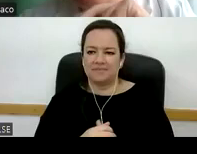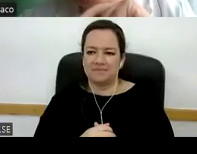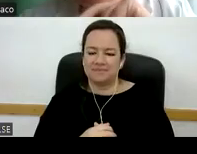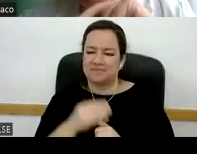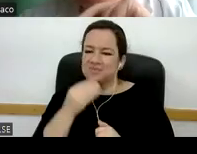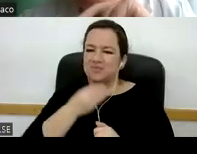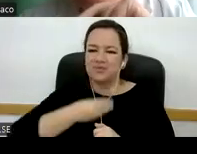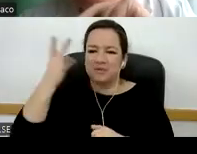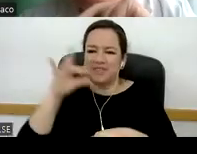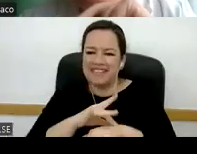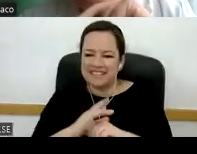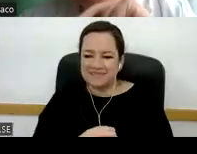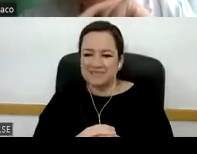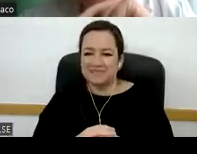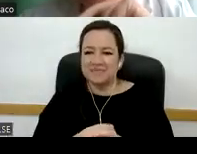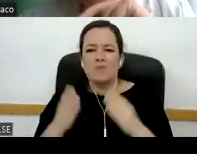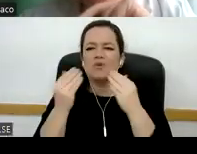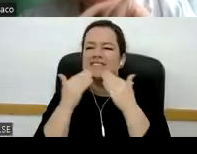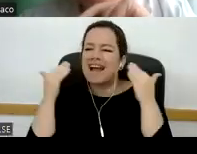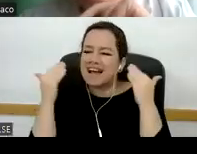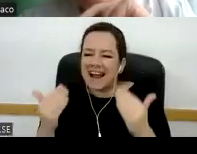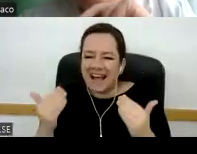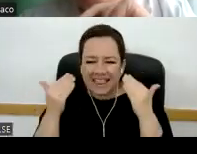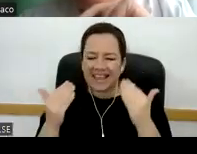Fantástico, doctor. Pues nada, millones de gracias una vez